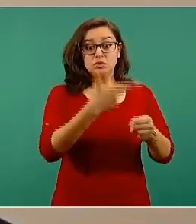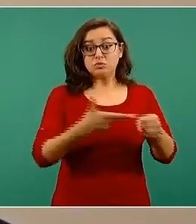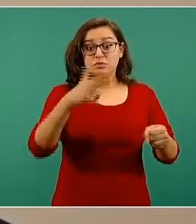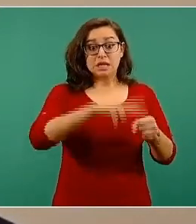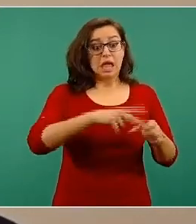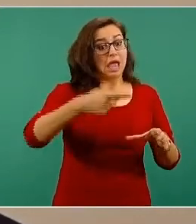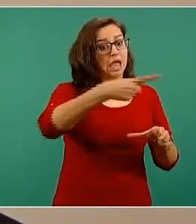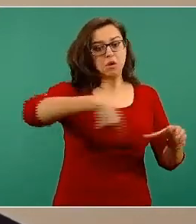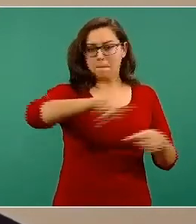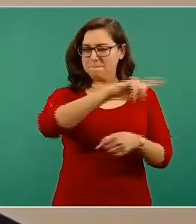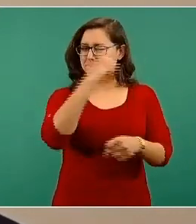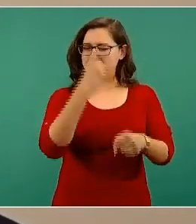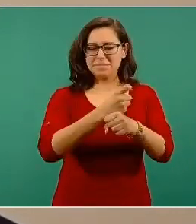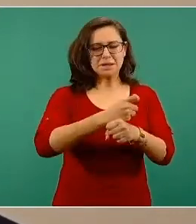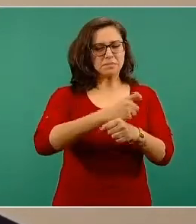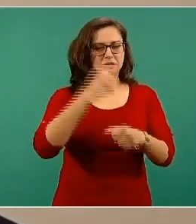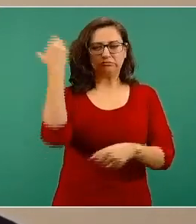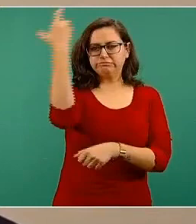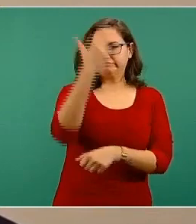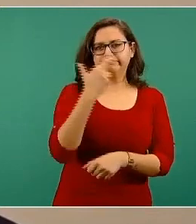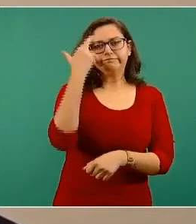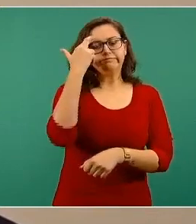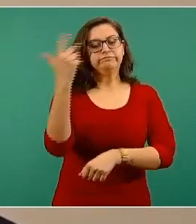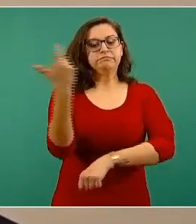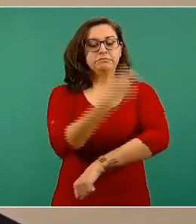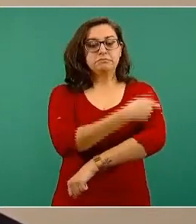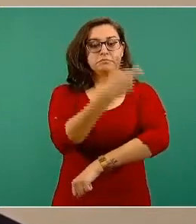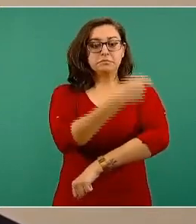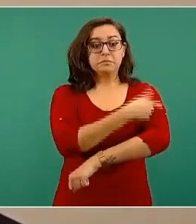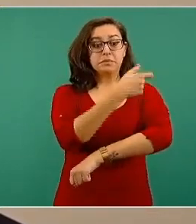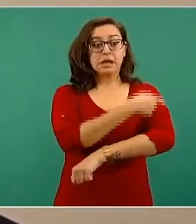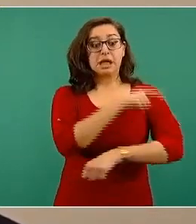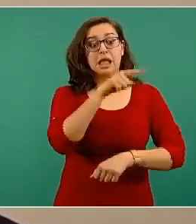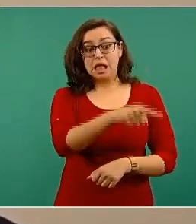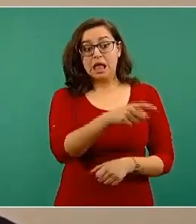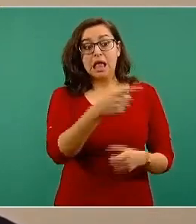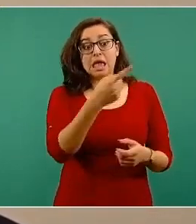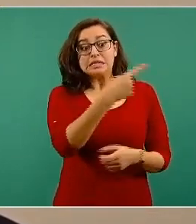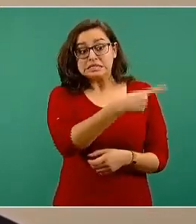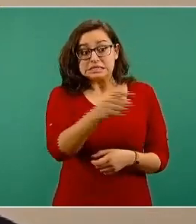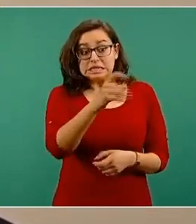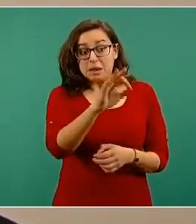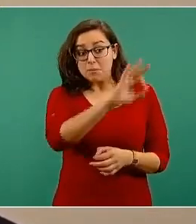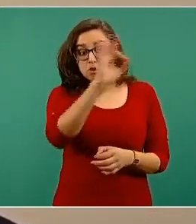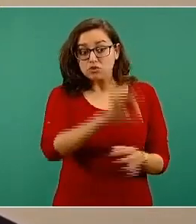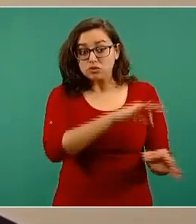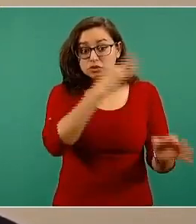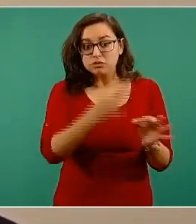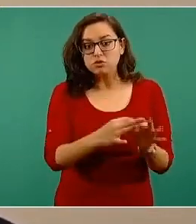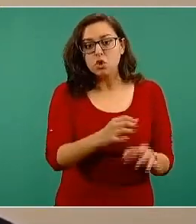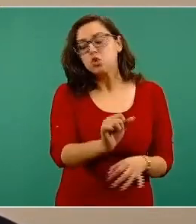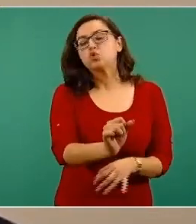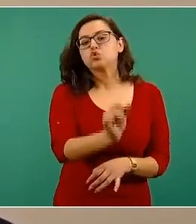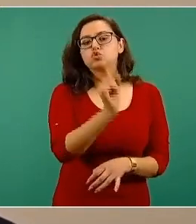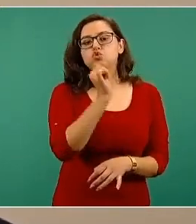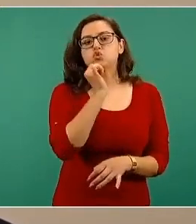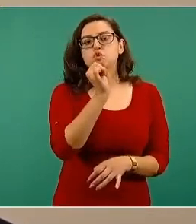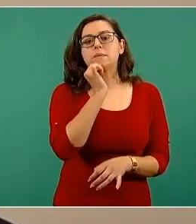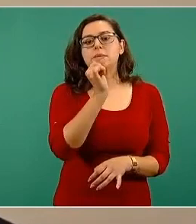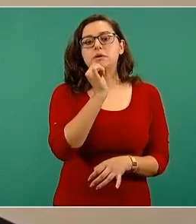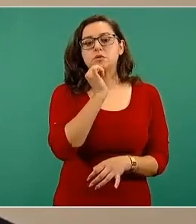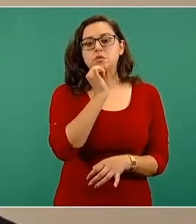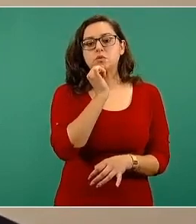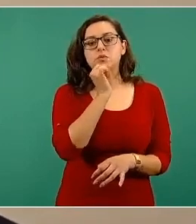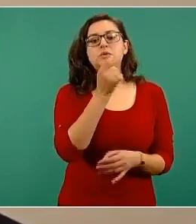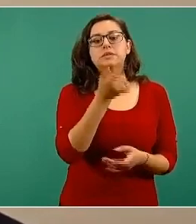la estrategia. Entonces, mientras no se termine de cubrir al 100% del personal de primera línea, y estamos